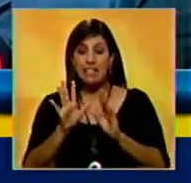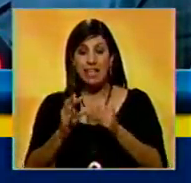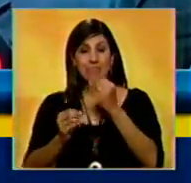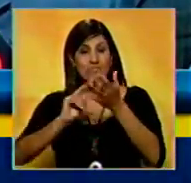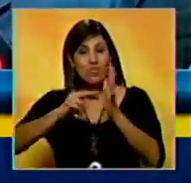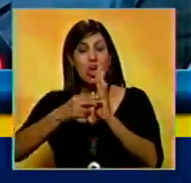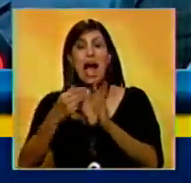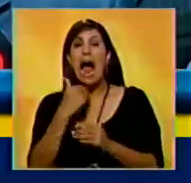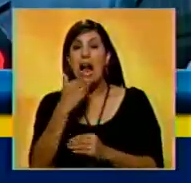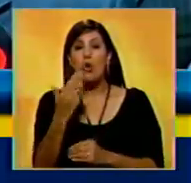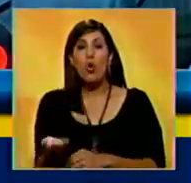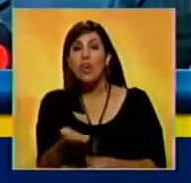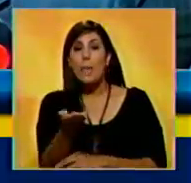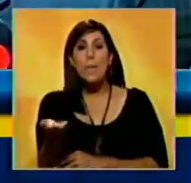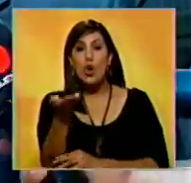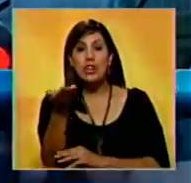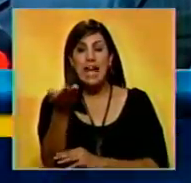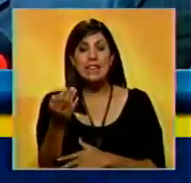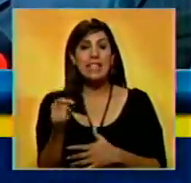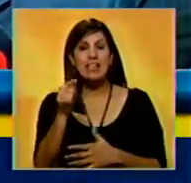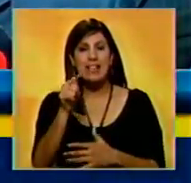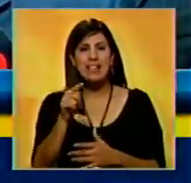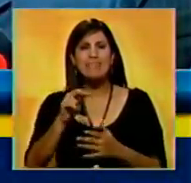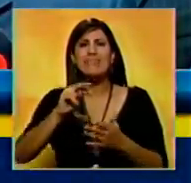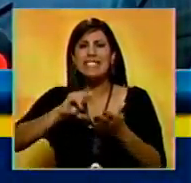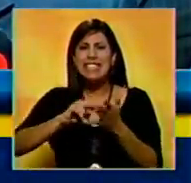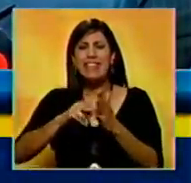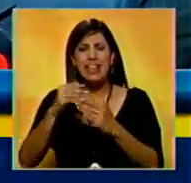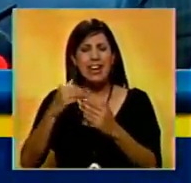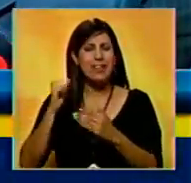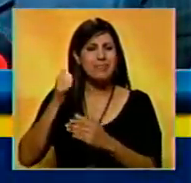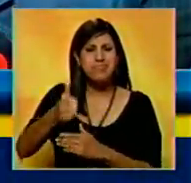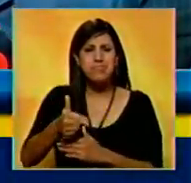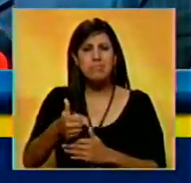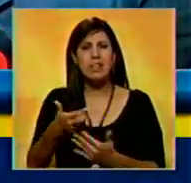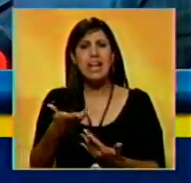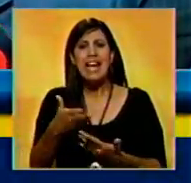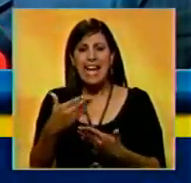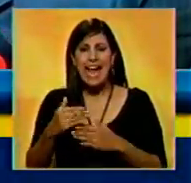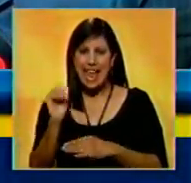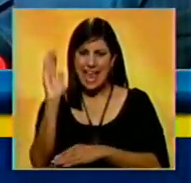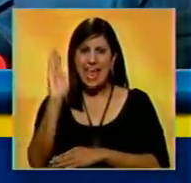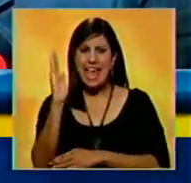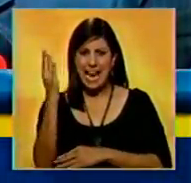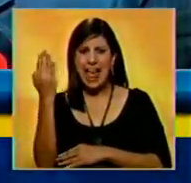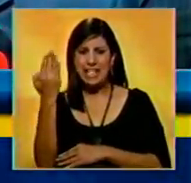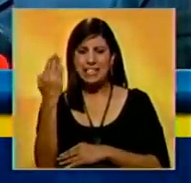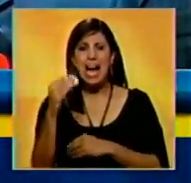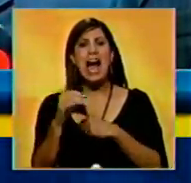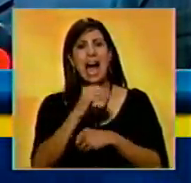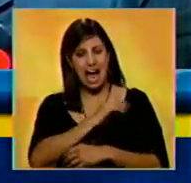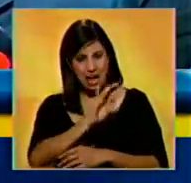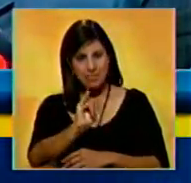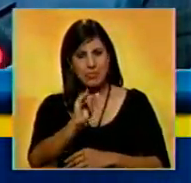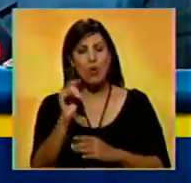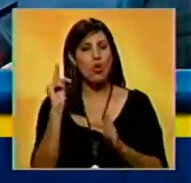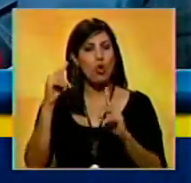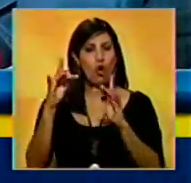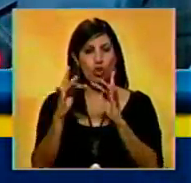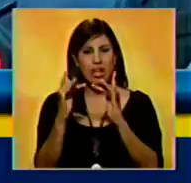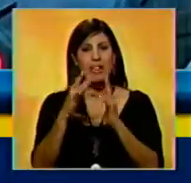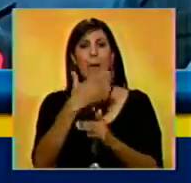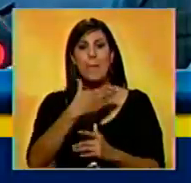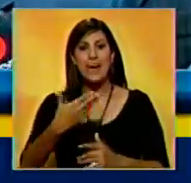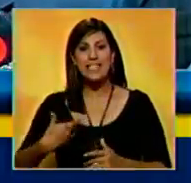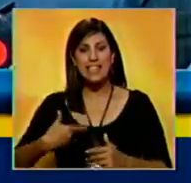un hecho muy importante, de una significación muy trascendente, que la Iglesia, a través del presidente de la